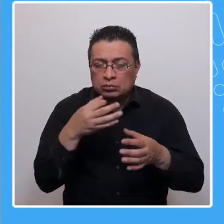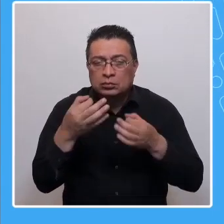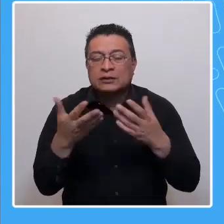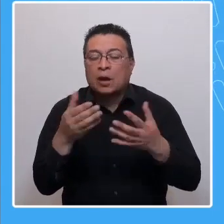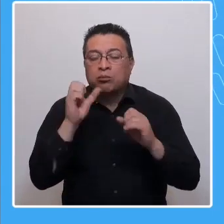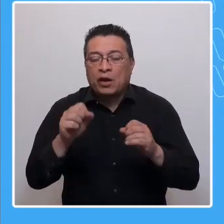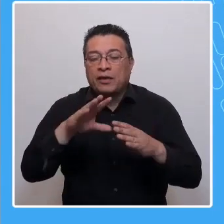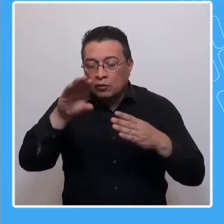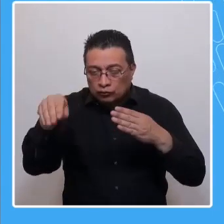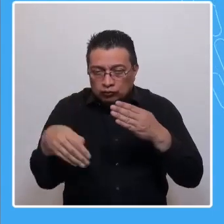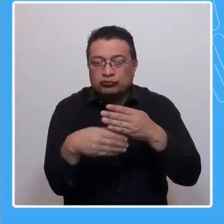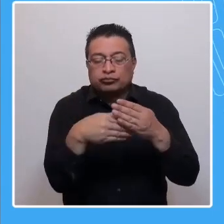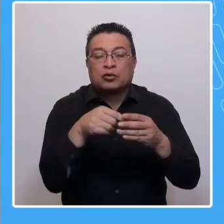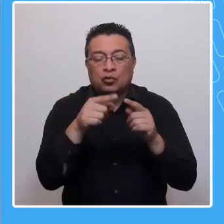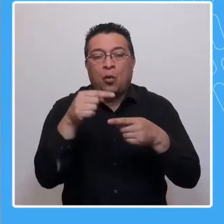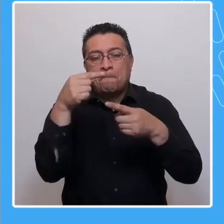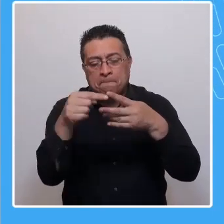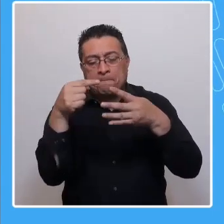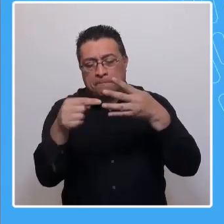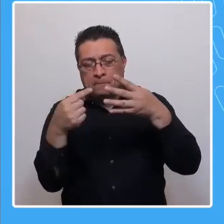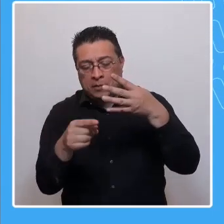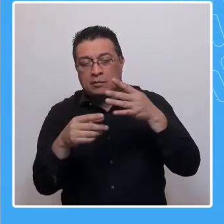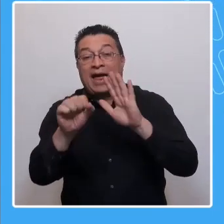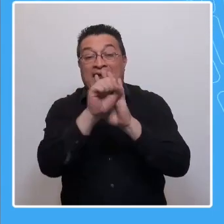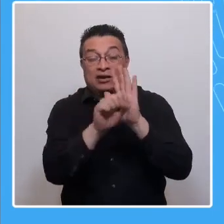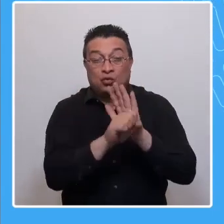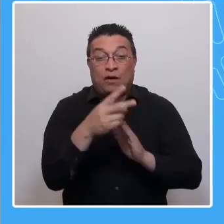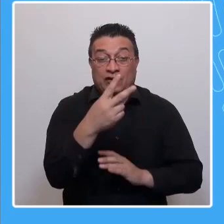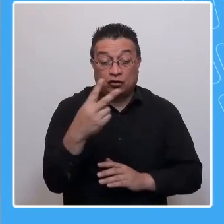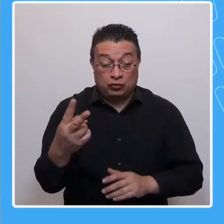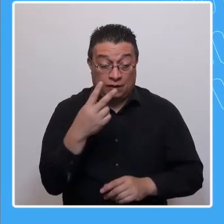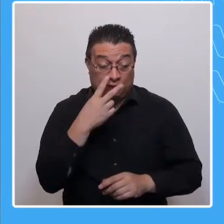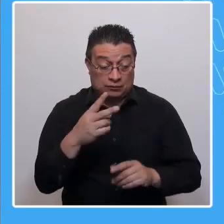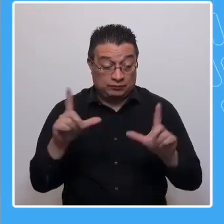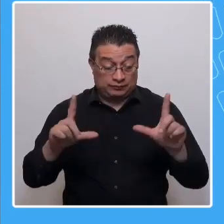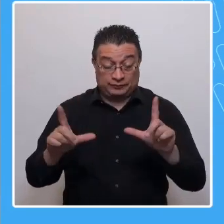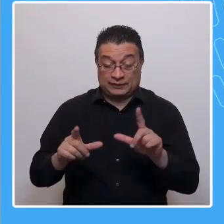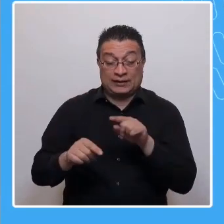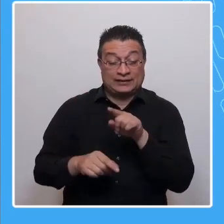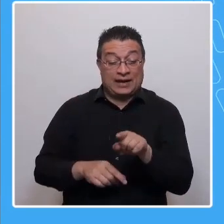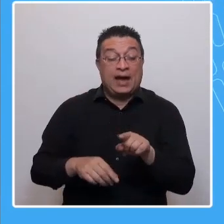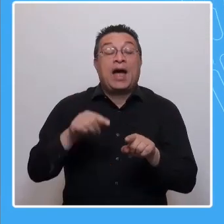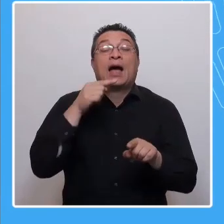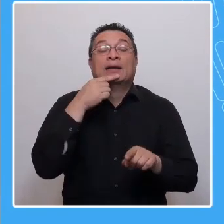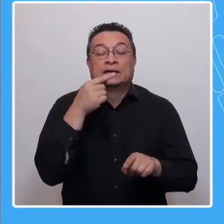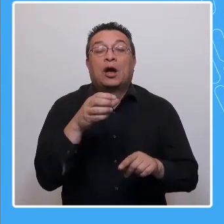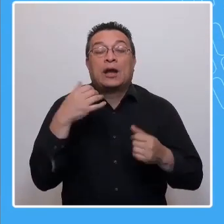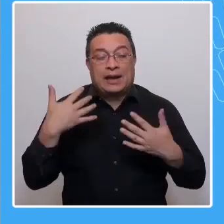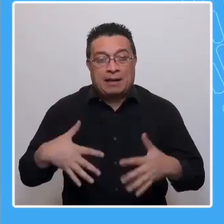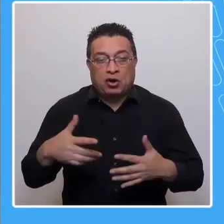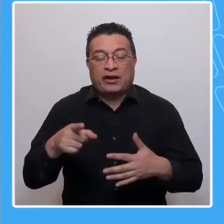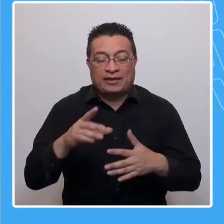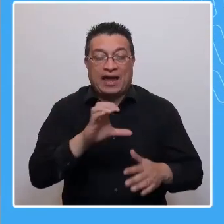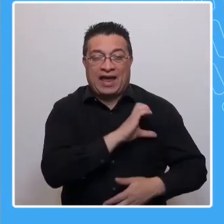incluir aún más conceptos. El artículo 22 que ustedes ven allí. Aquí lo importante es establecer que el Estado tiene el dominio absoluto de las